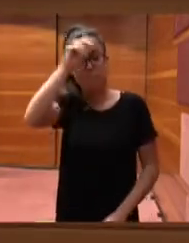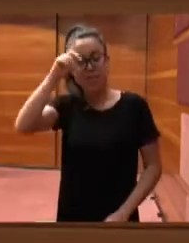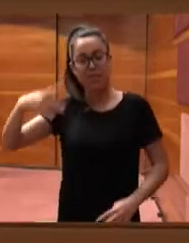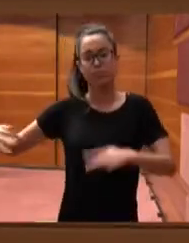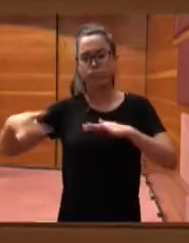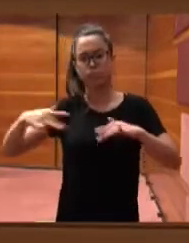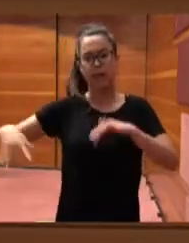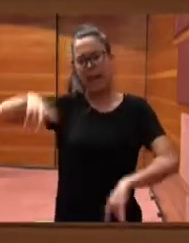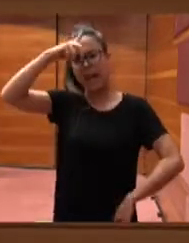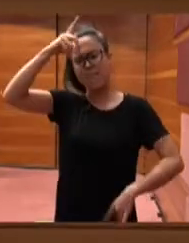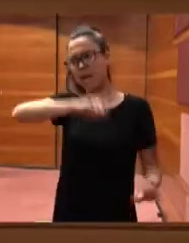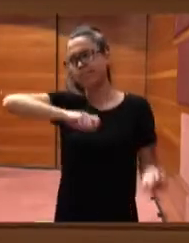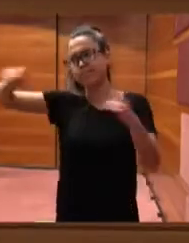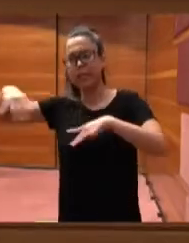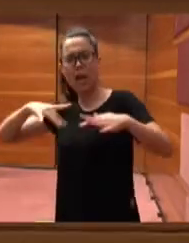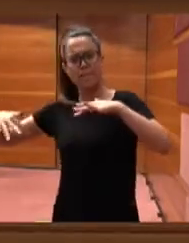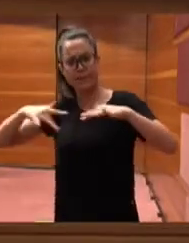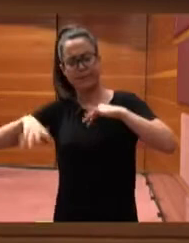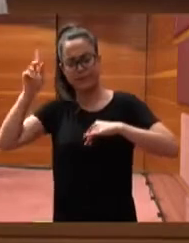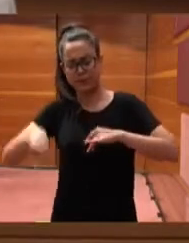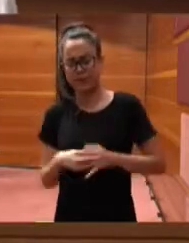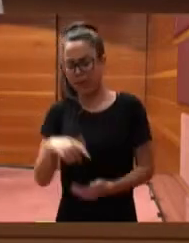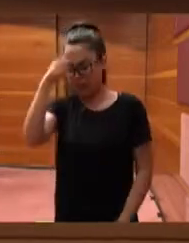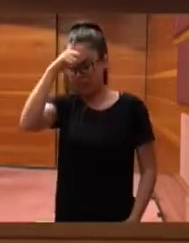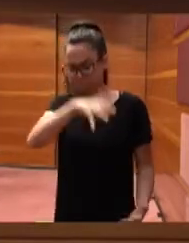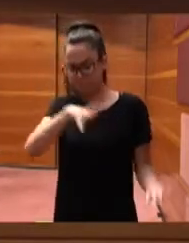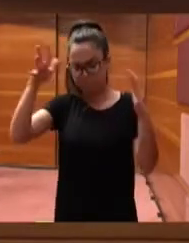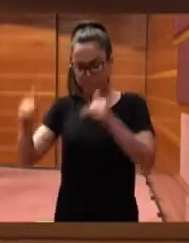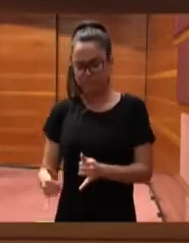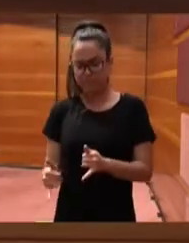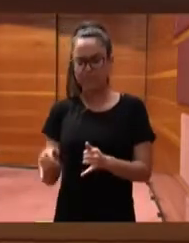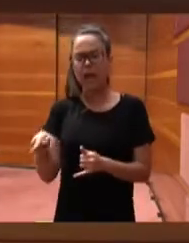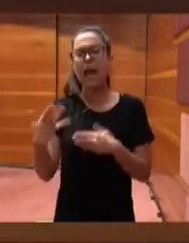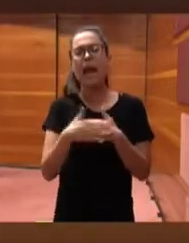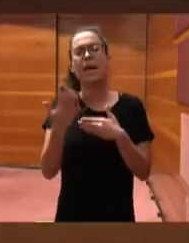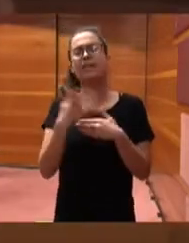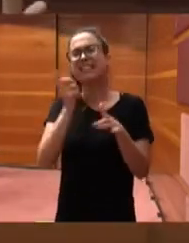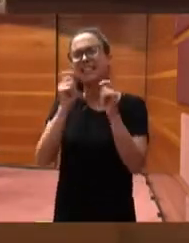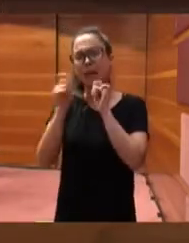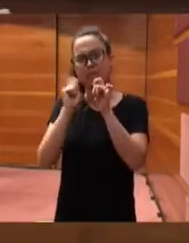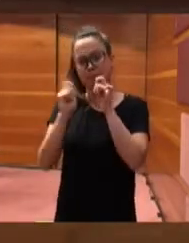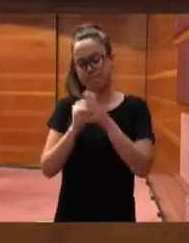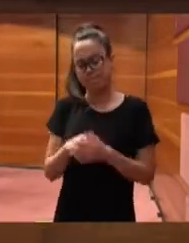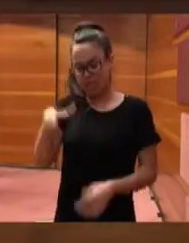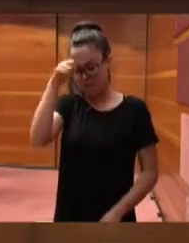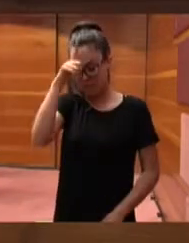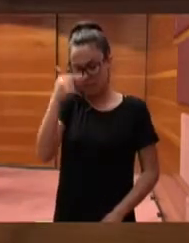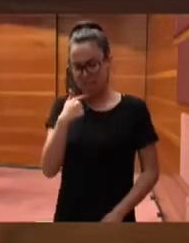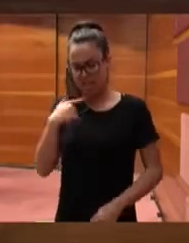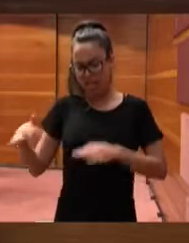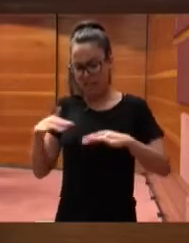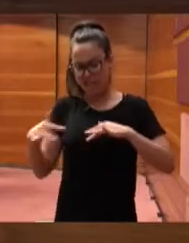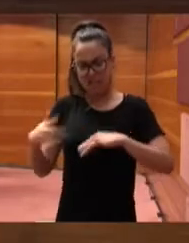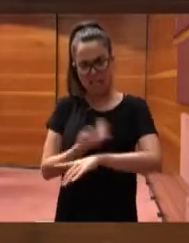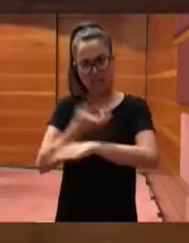lo puso de moda, cuando llegó a Alemania, descubrió en una entrevista que le hacía en el periódico, que antes de entrenar había días que tenía que